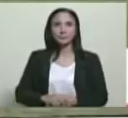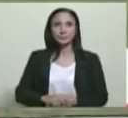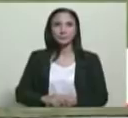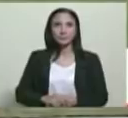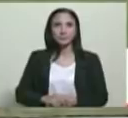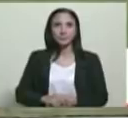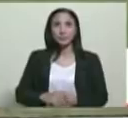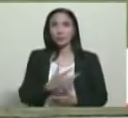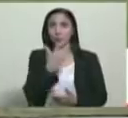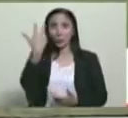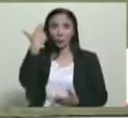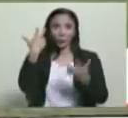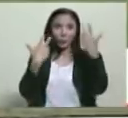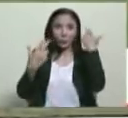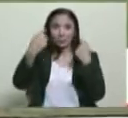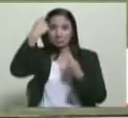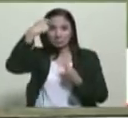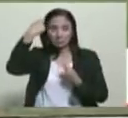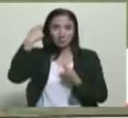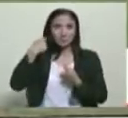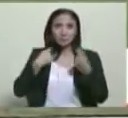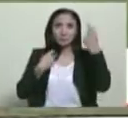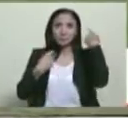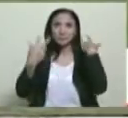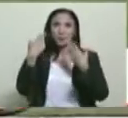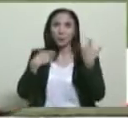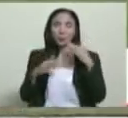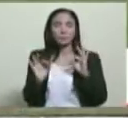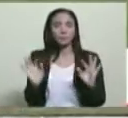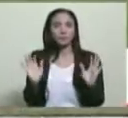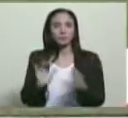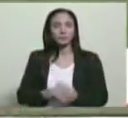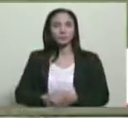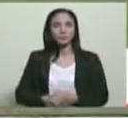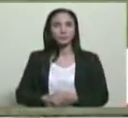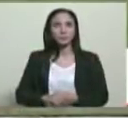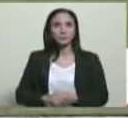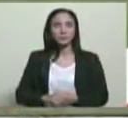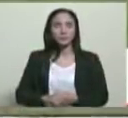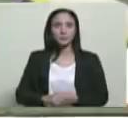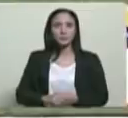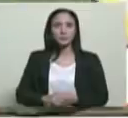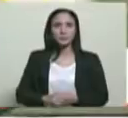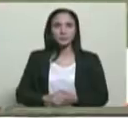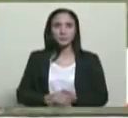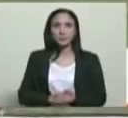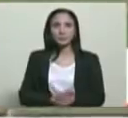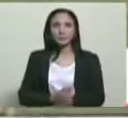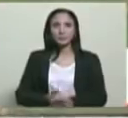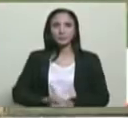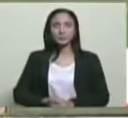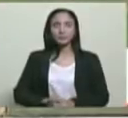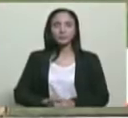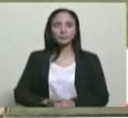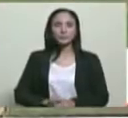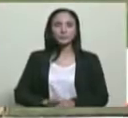Contento con el trasquile que le metieron por aquí. Pero eso es lo que, fíjate, lo que yo le decía a